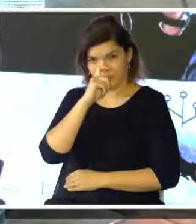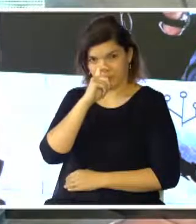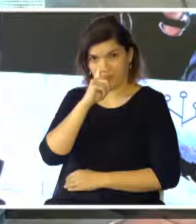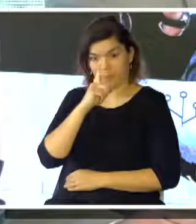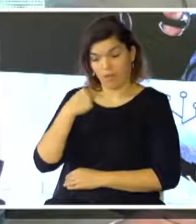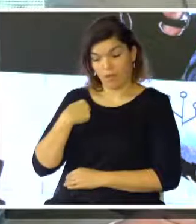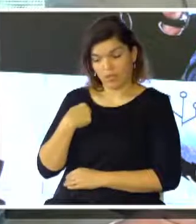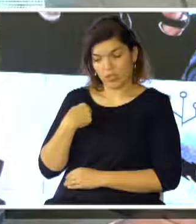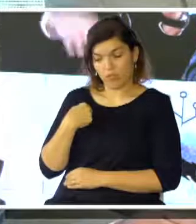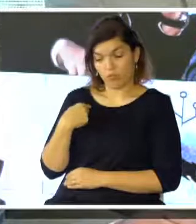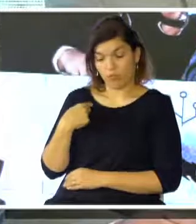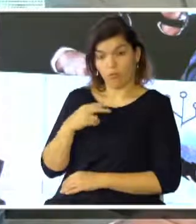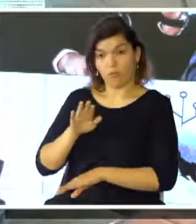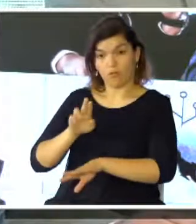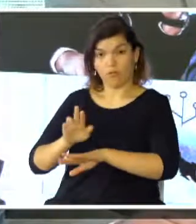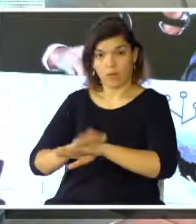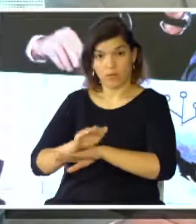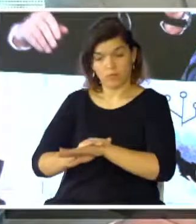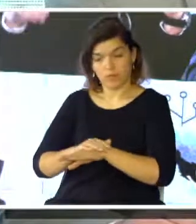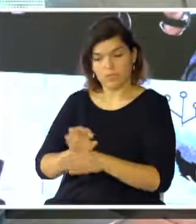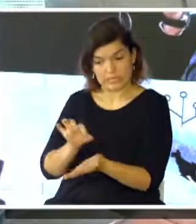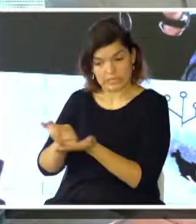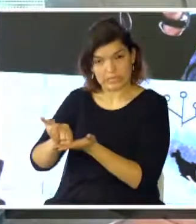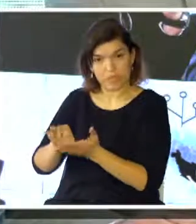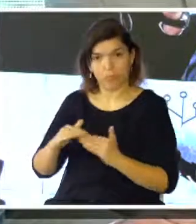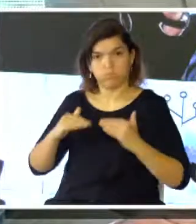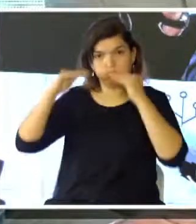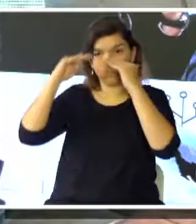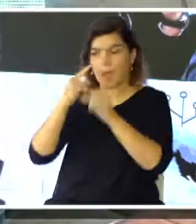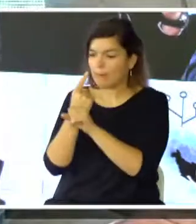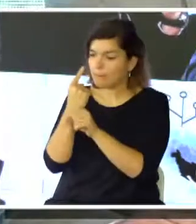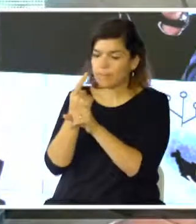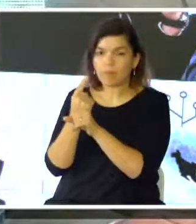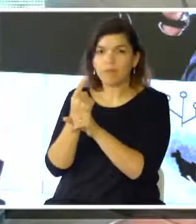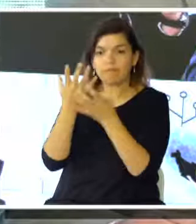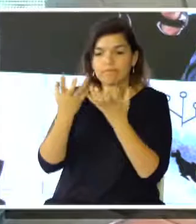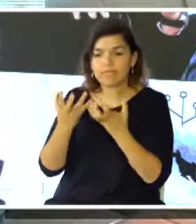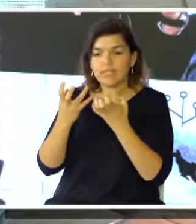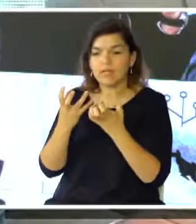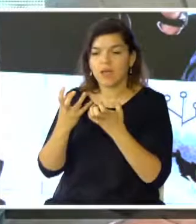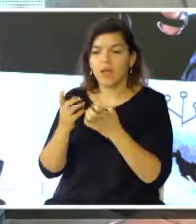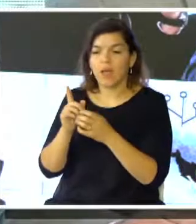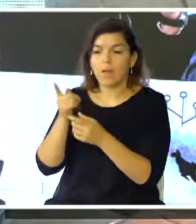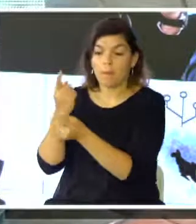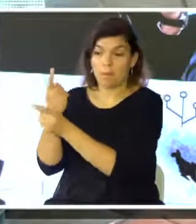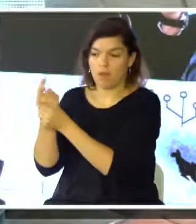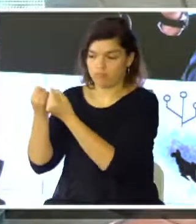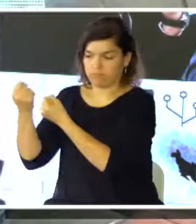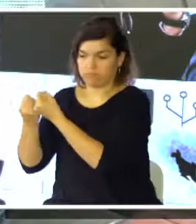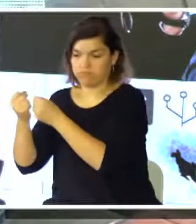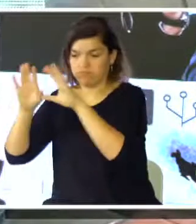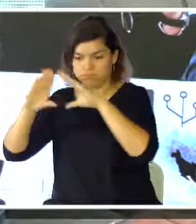a mí me dieron el cargo del sistema pluvial y lo primero que hicimos fue intentar bajar a todos los conductos